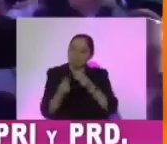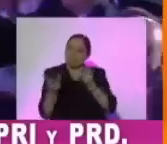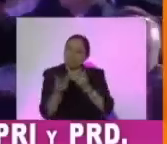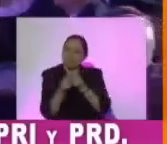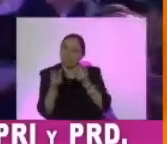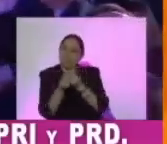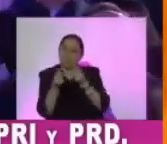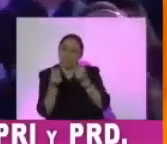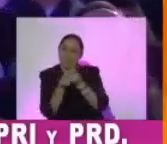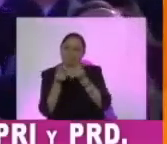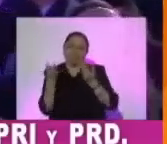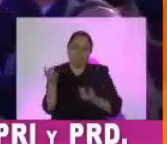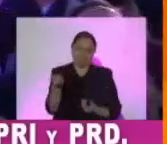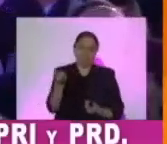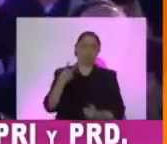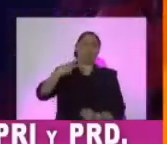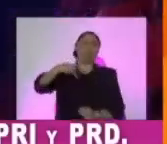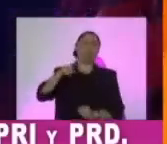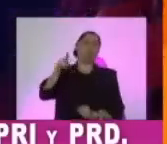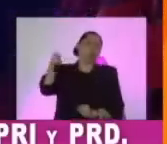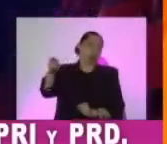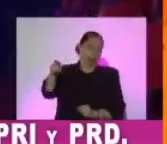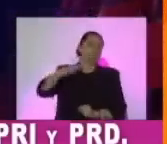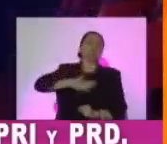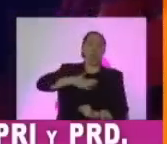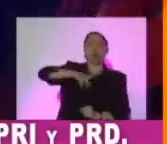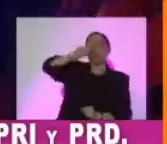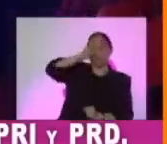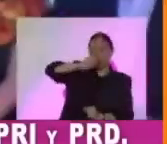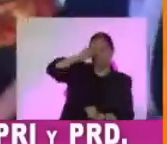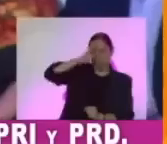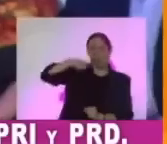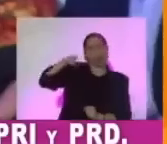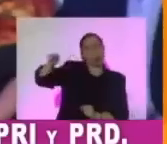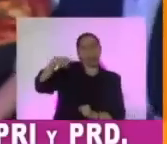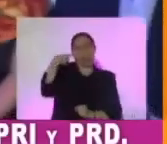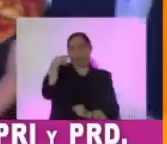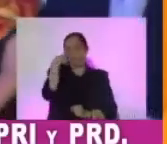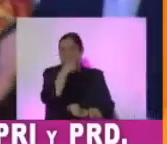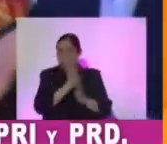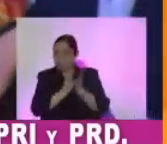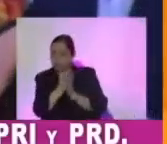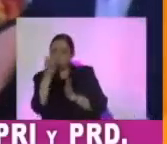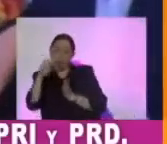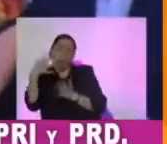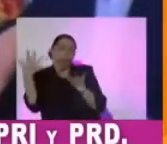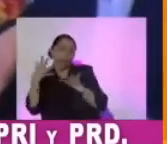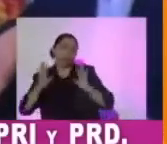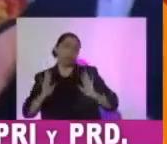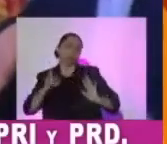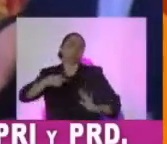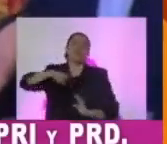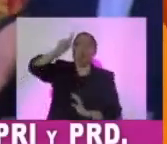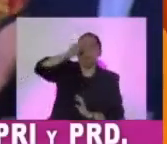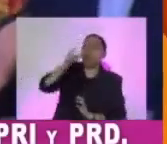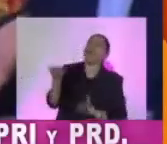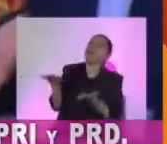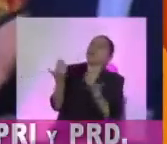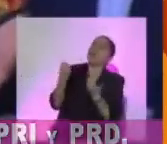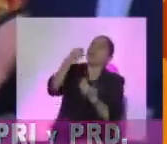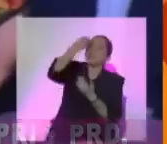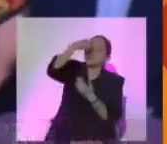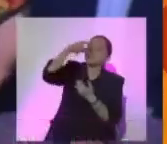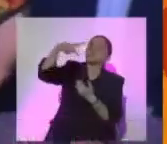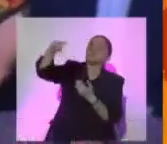que Villano como coordinadora ejecutiva Ángel Ávila como coordinador de alianzas ya hemos platicado de todos ellos y entonces Margarita